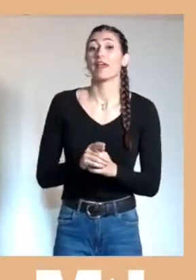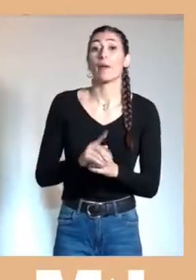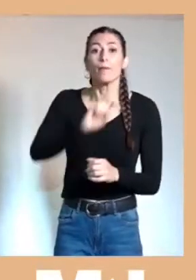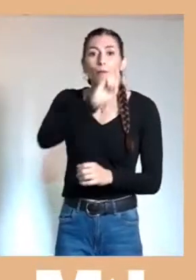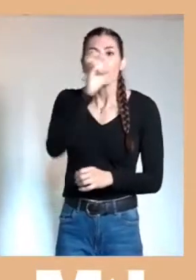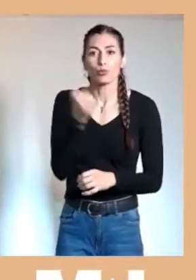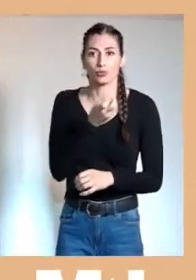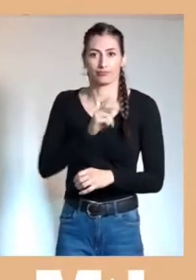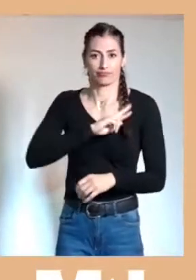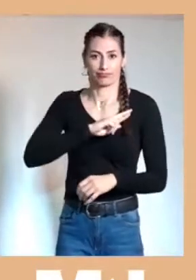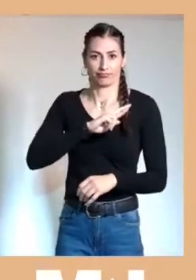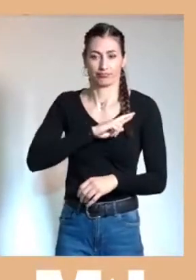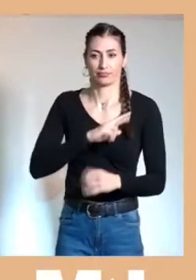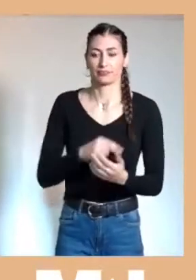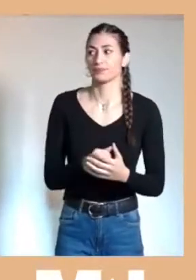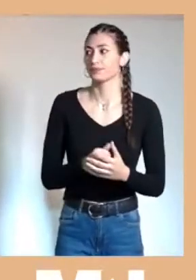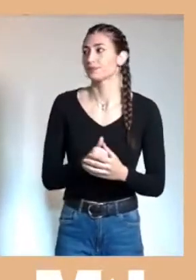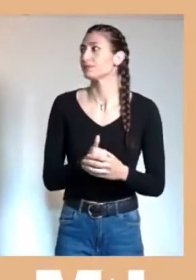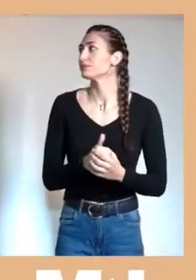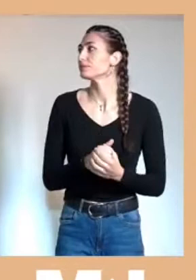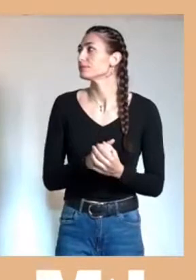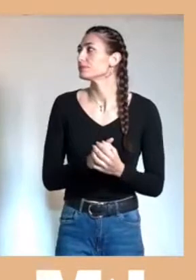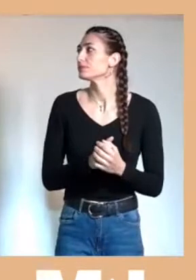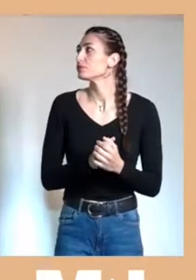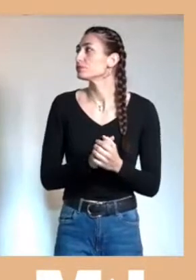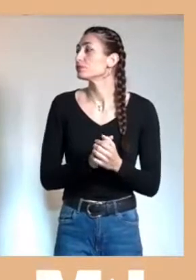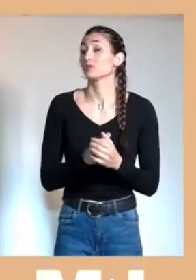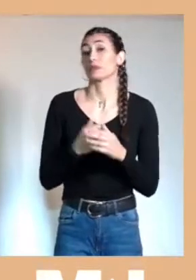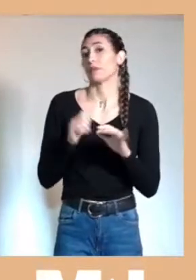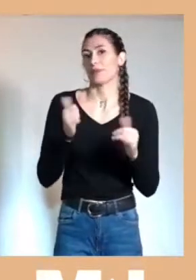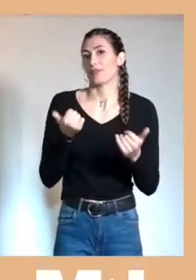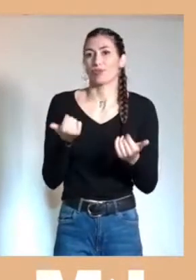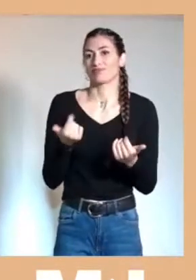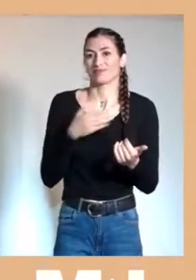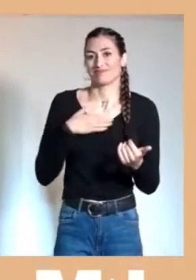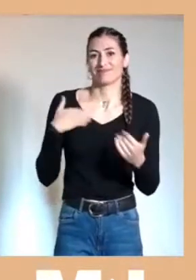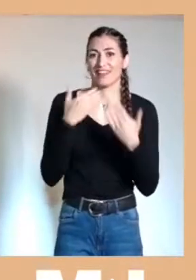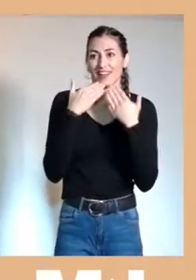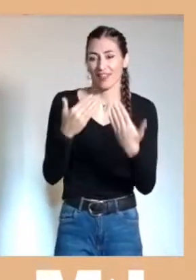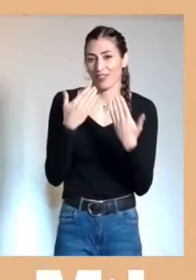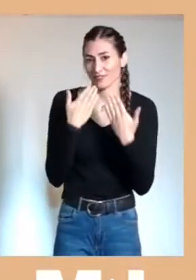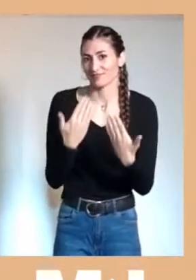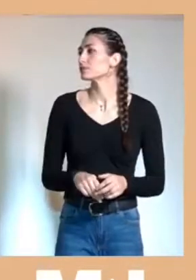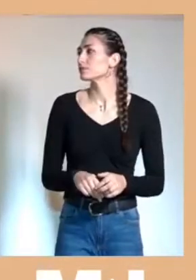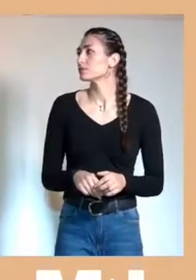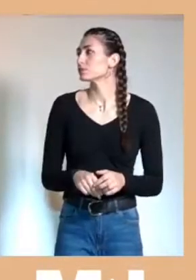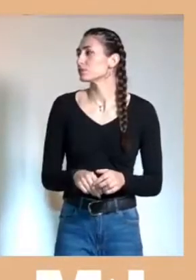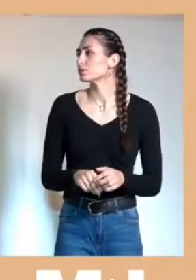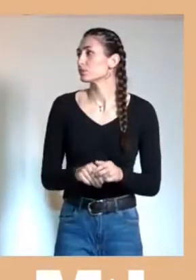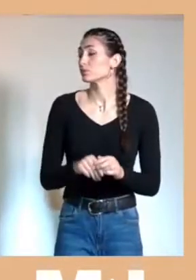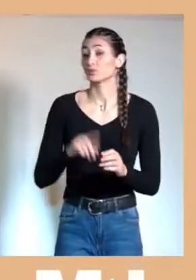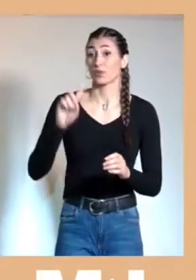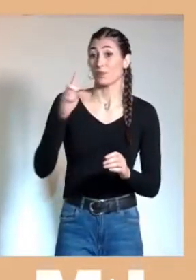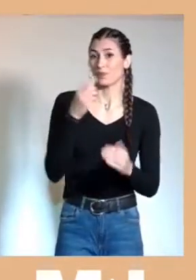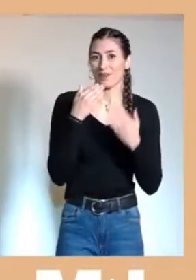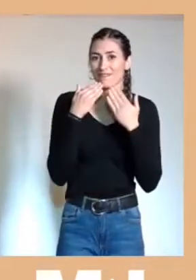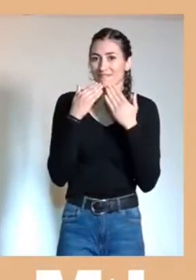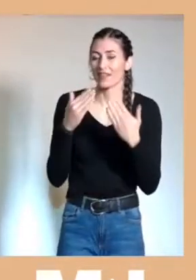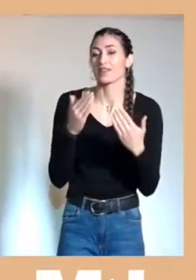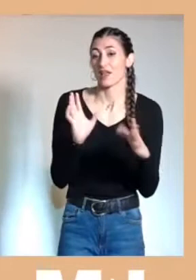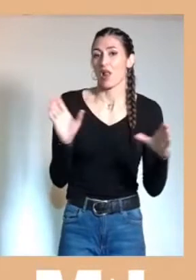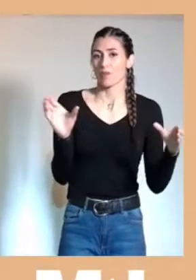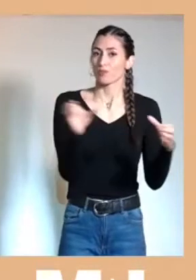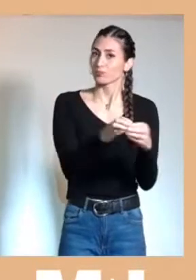uno. Yo sí que quiero empezar dando las gracias, ¿no? Y primero quiero dar las gracias al